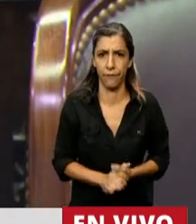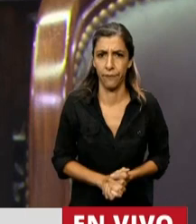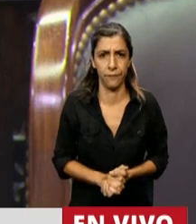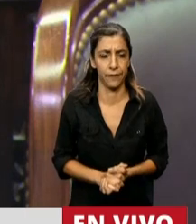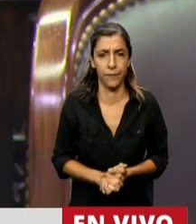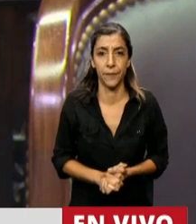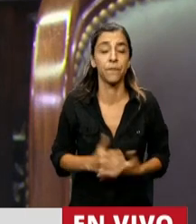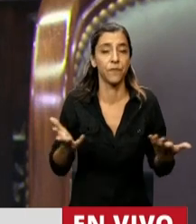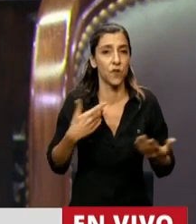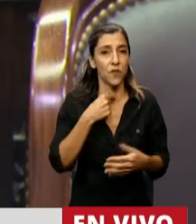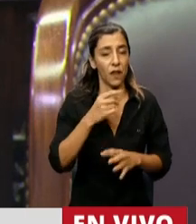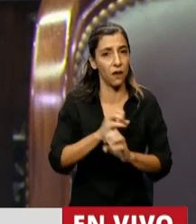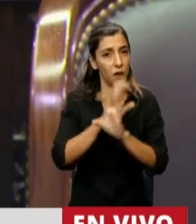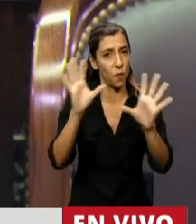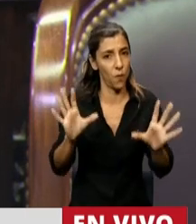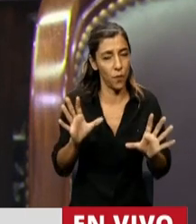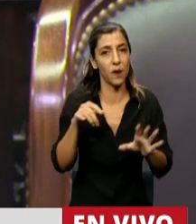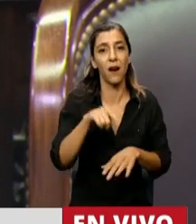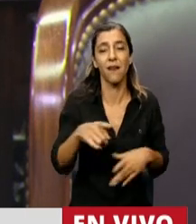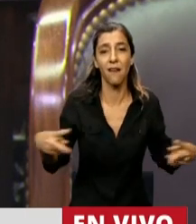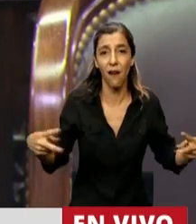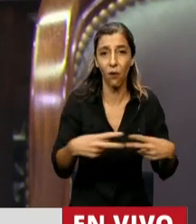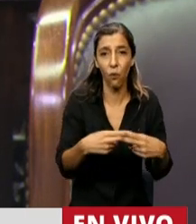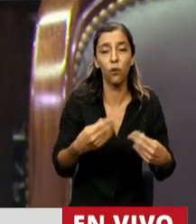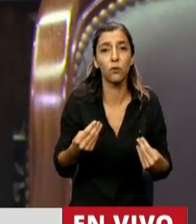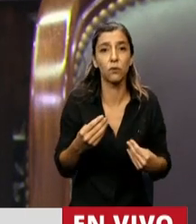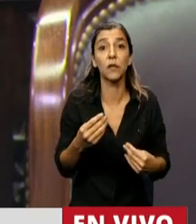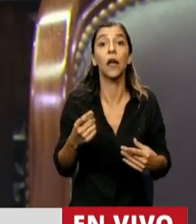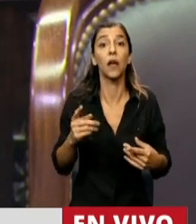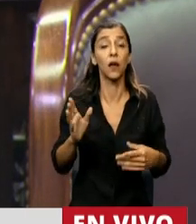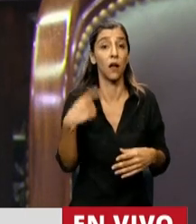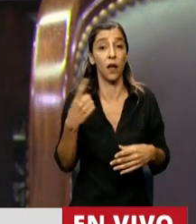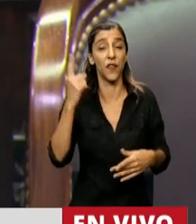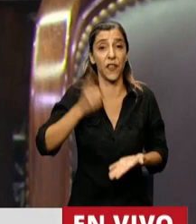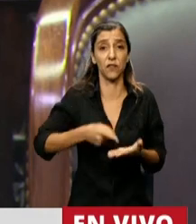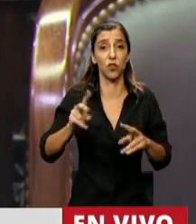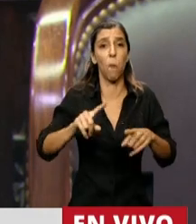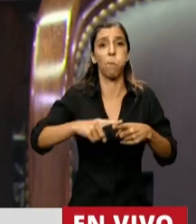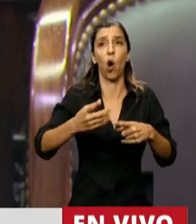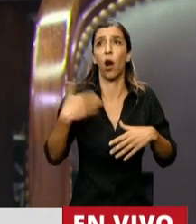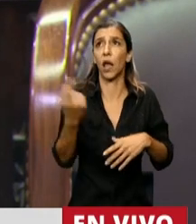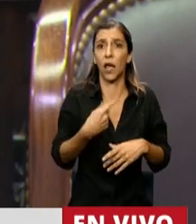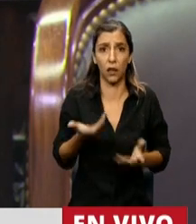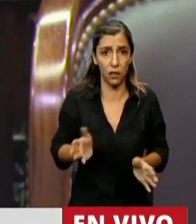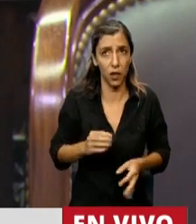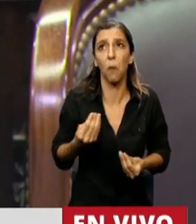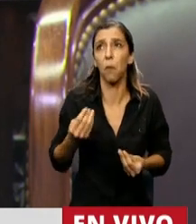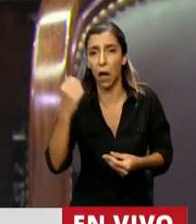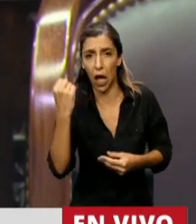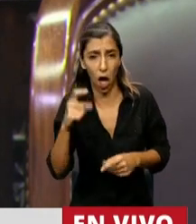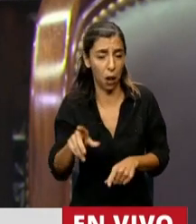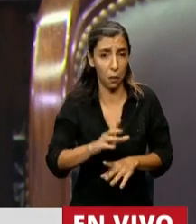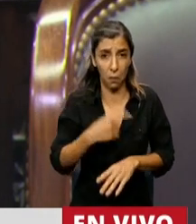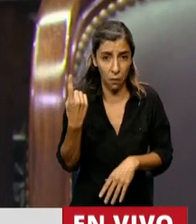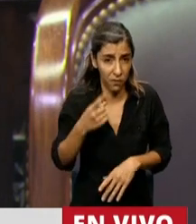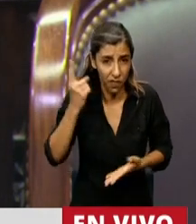quede claro, el ajuste no lo hizo la política, no lo hizo el sector financiero, no